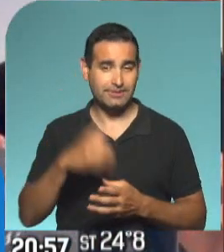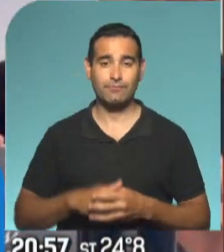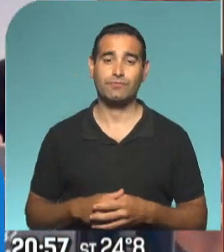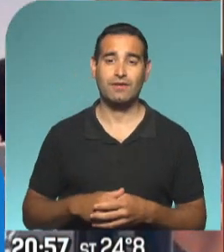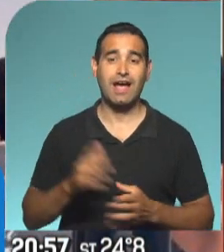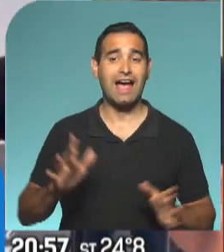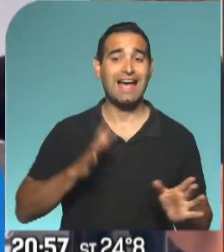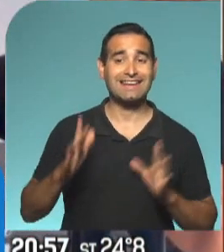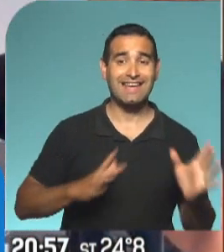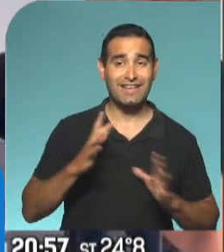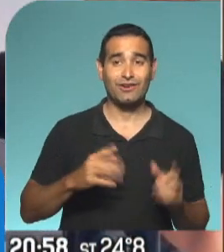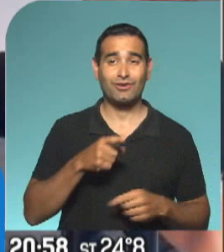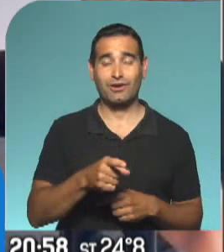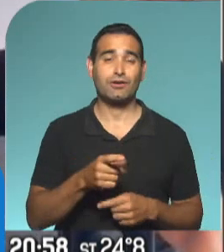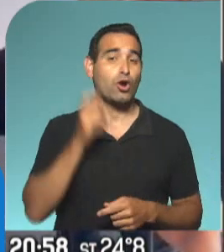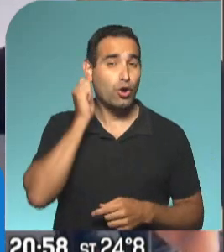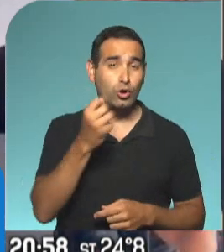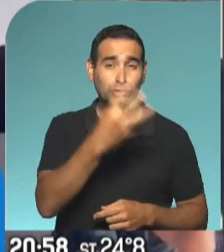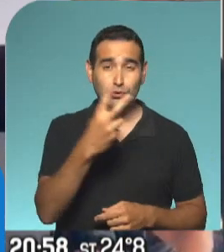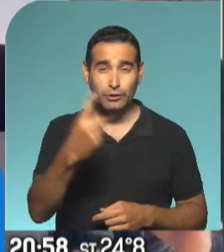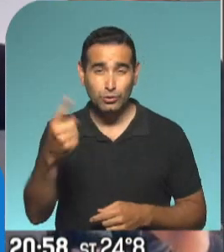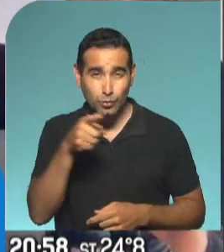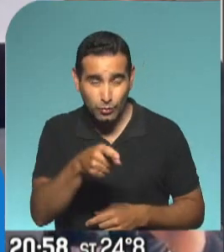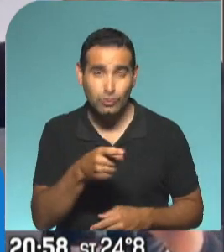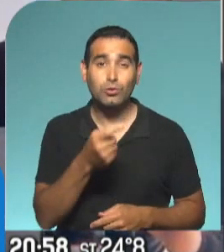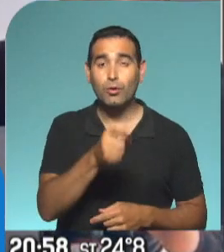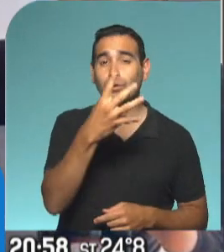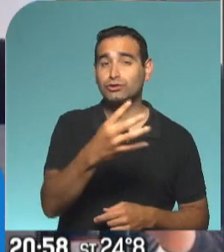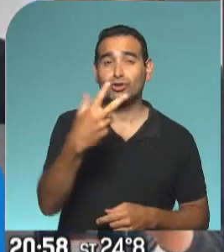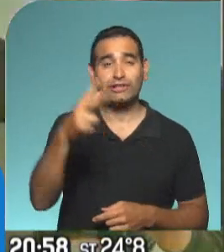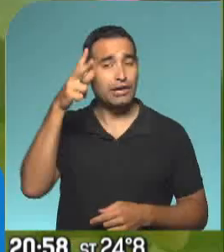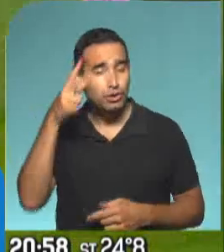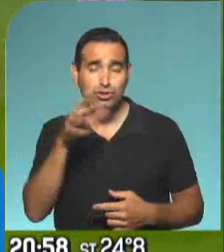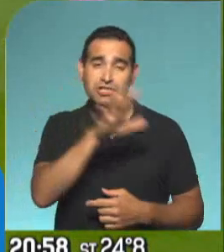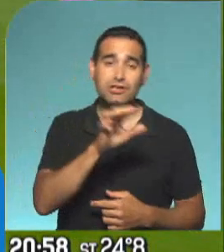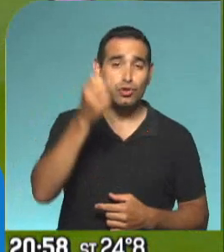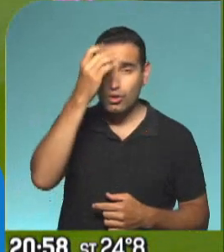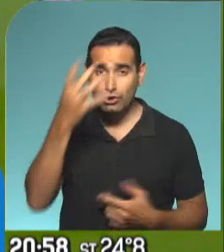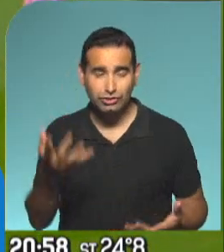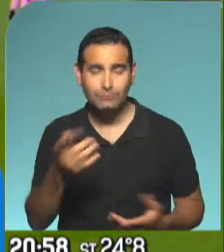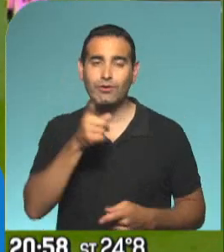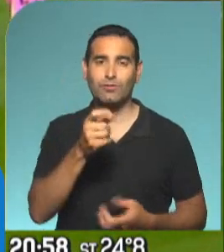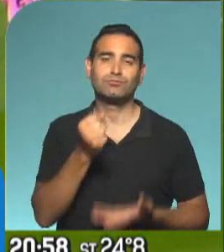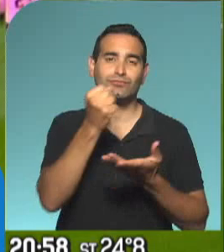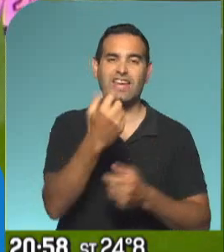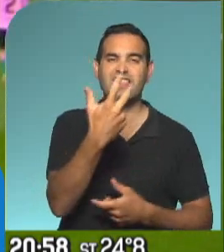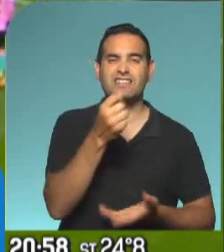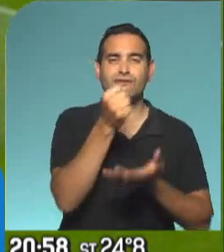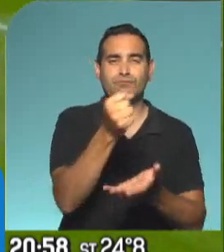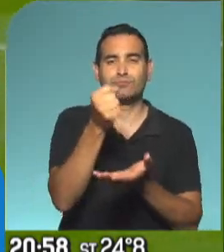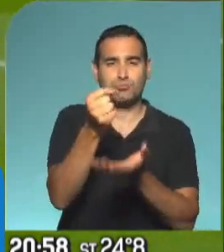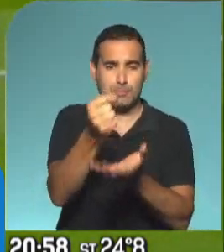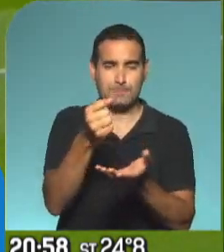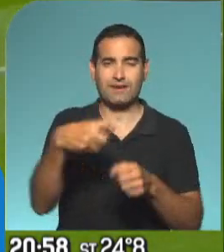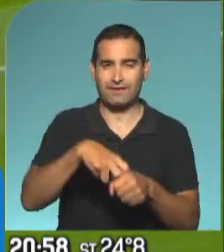de los arqueros, vos que recibiste el gol 421, el 438, el 512, tenés 3 botellitas. Ah. Bueno, te